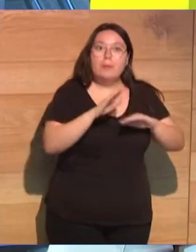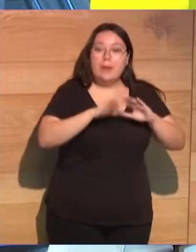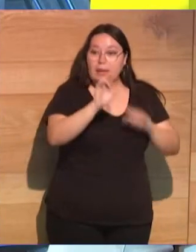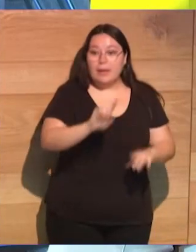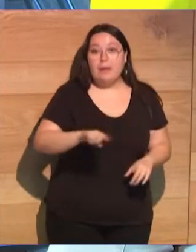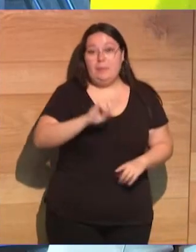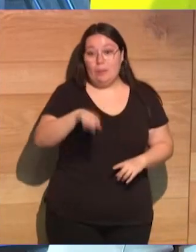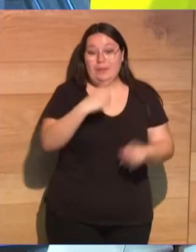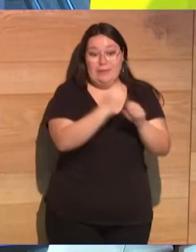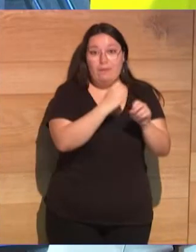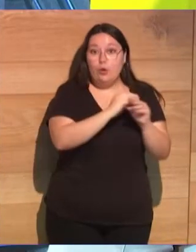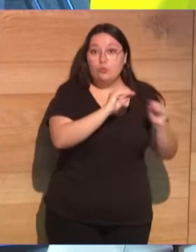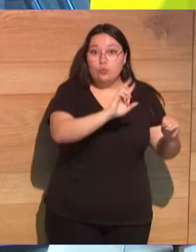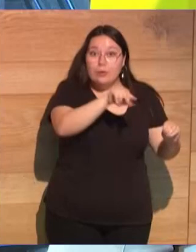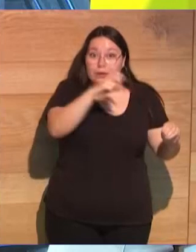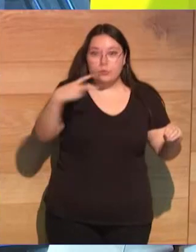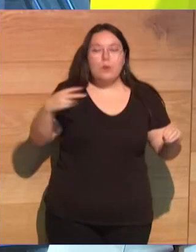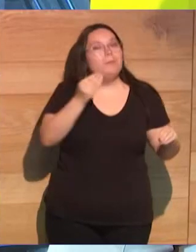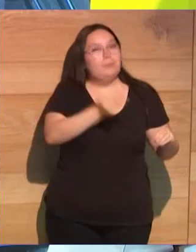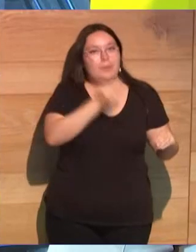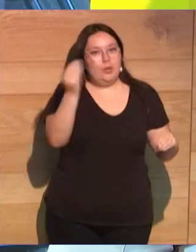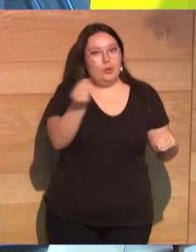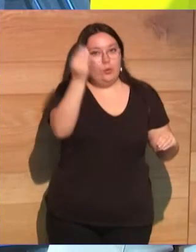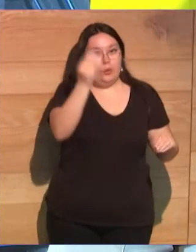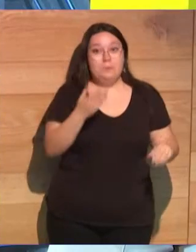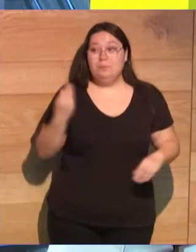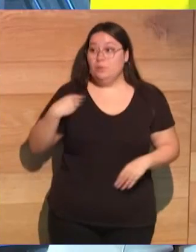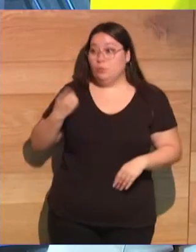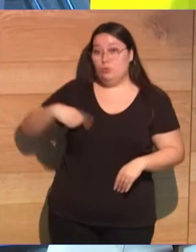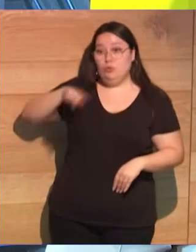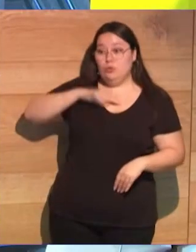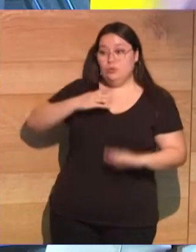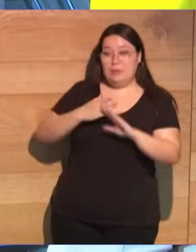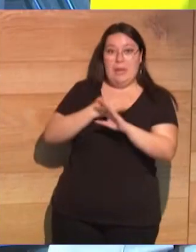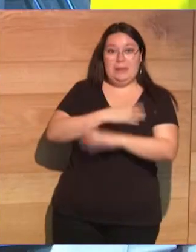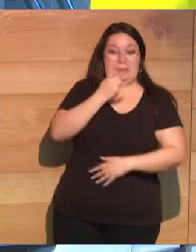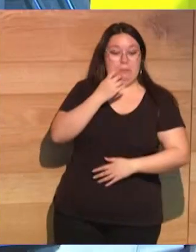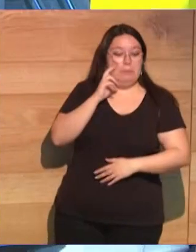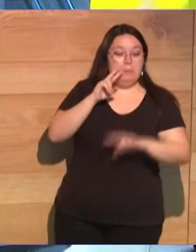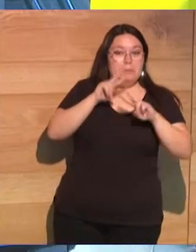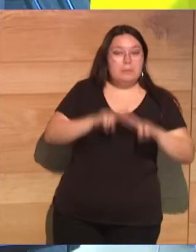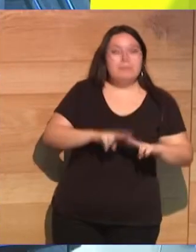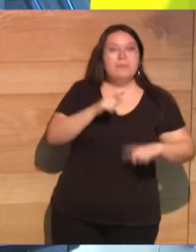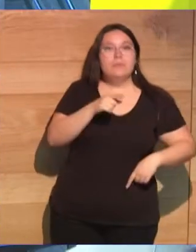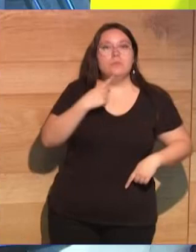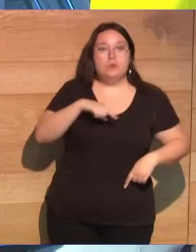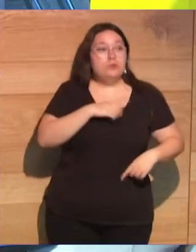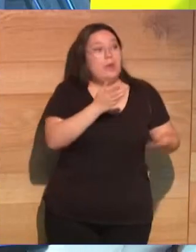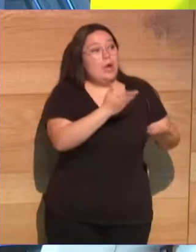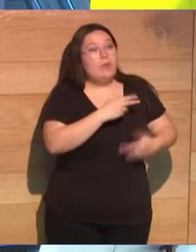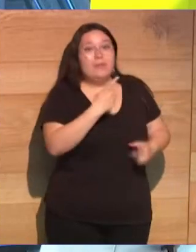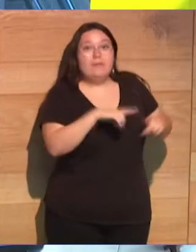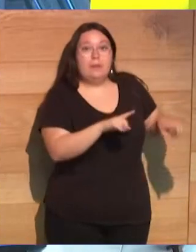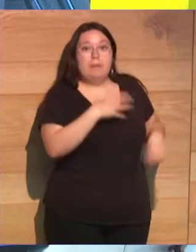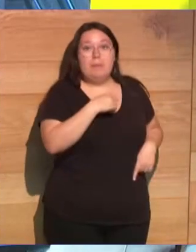resultado final del trabajo pues sea mucho mejor. Igual que antes consultábamos una enciclopedia, pues bueno, tenemos ahí una ayuda que es diferente. No es